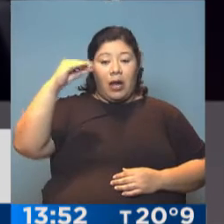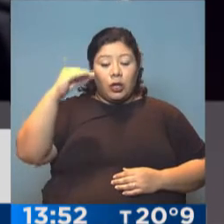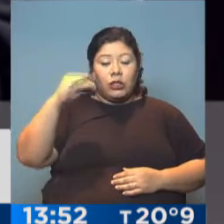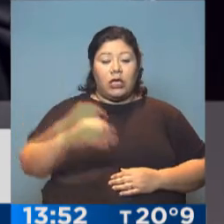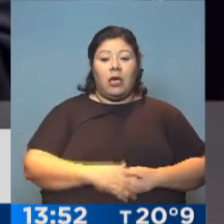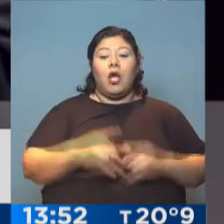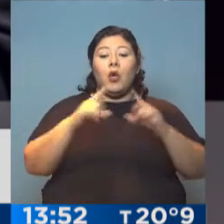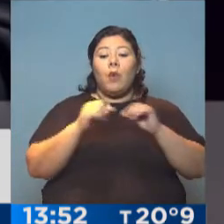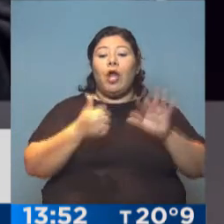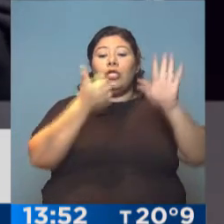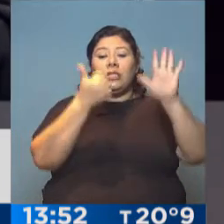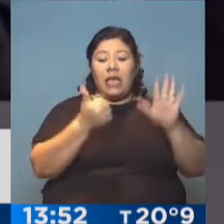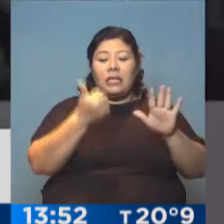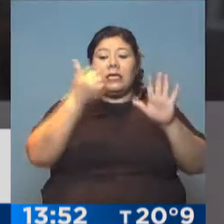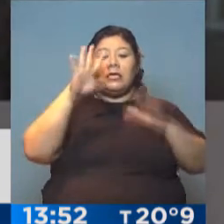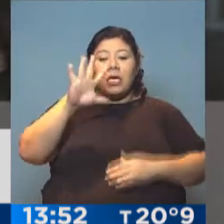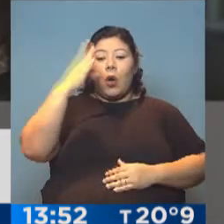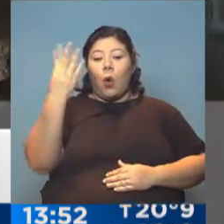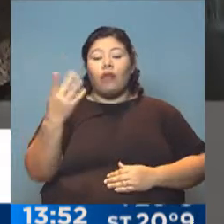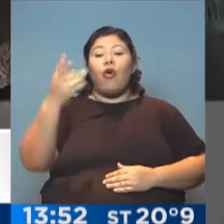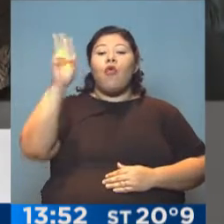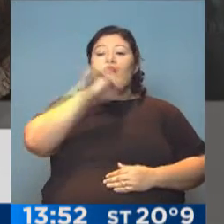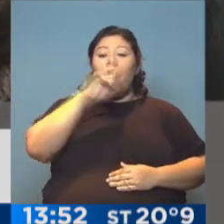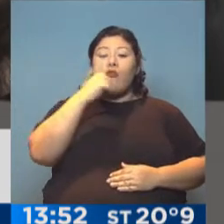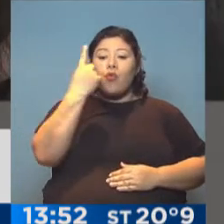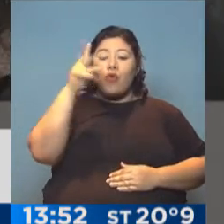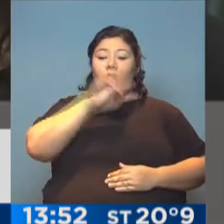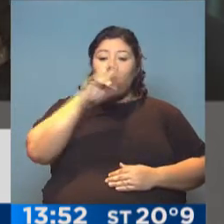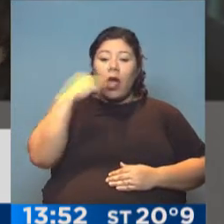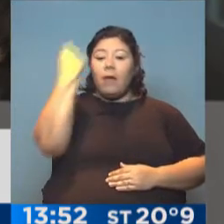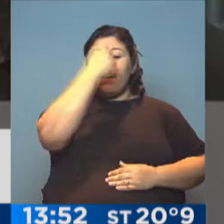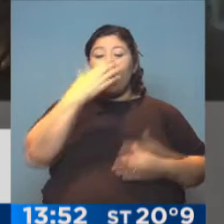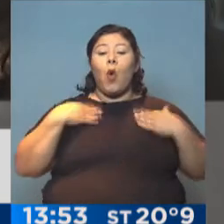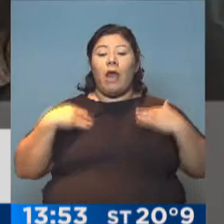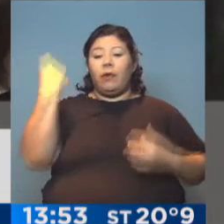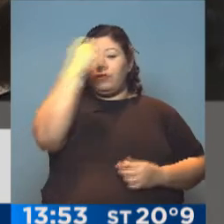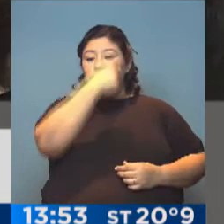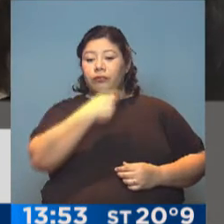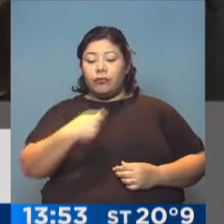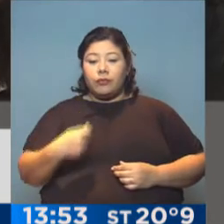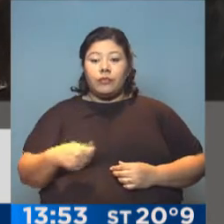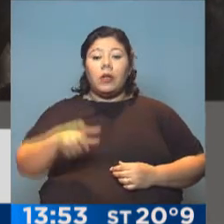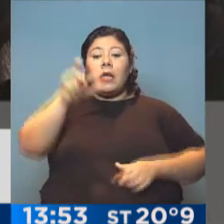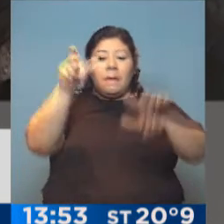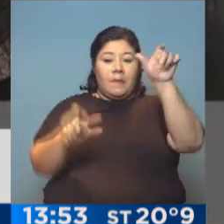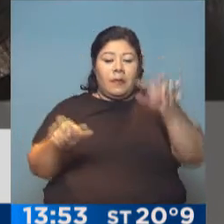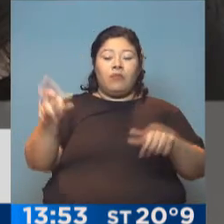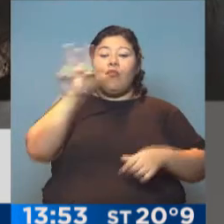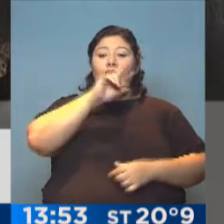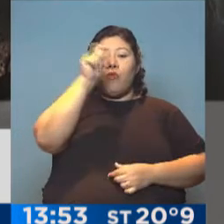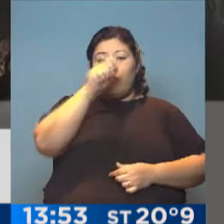painting que hacen unas chicas, unas performances que venimos trabajando, unos desnudos pintados, o sea, es un show